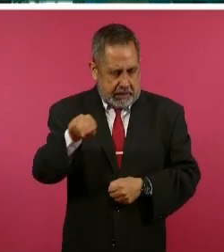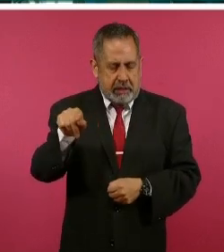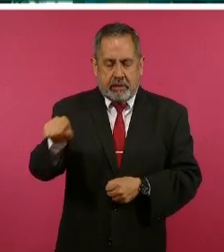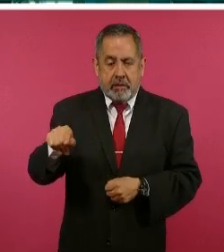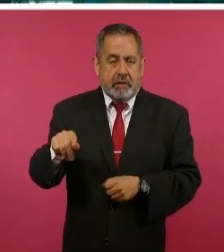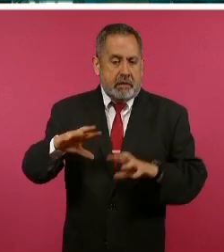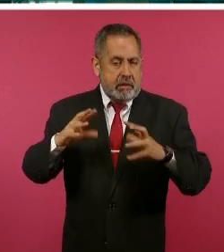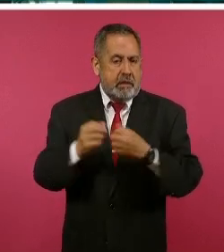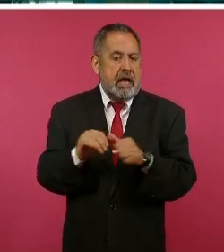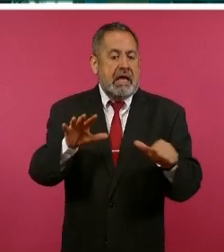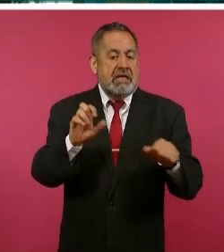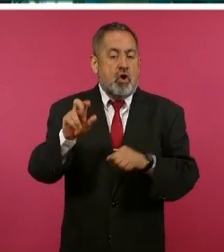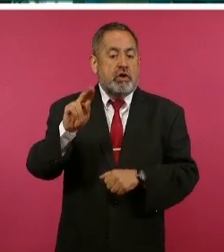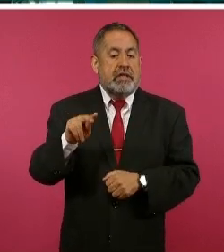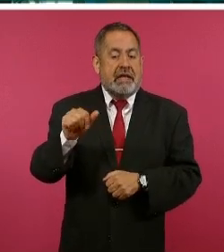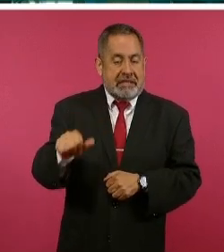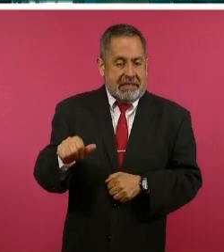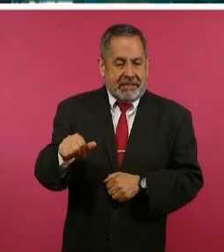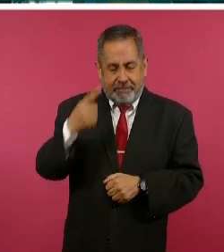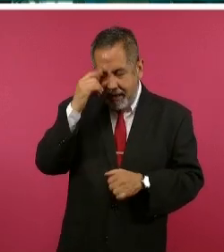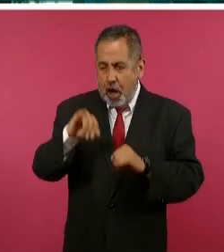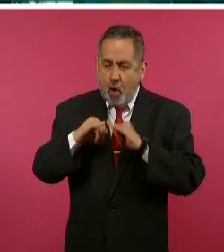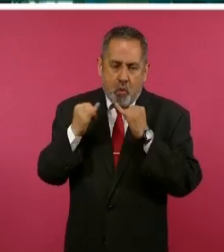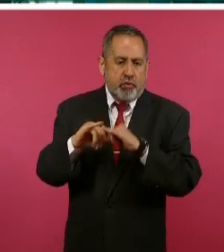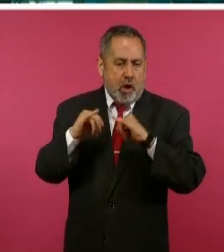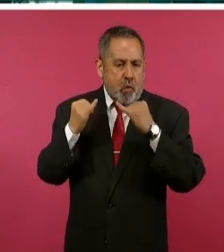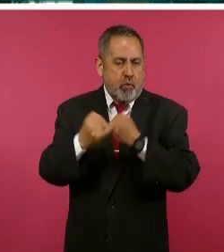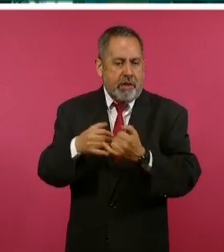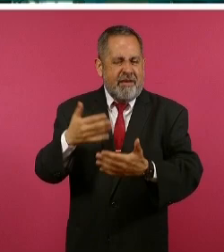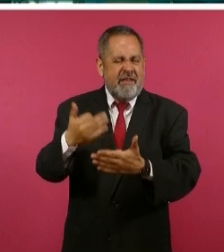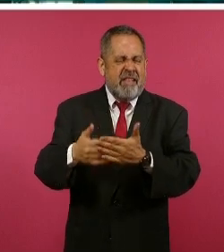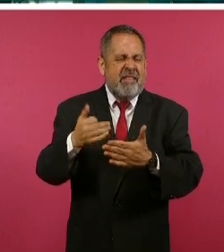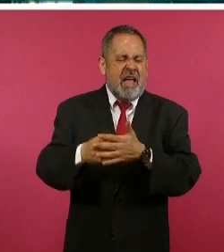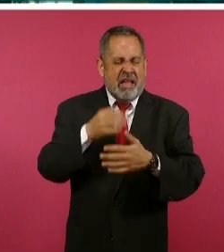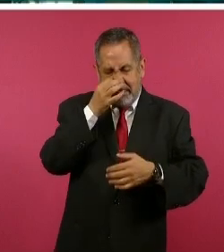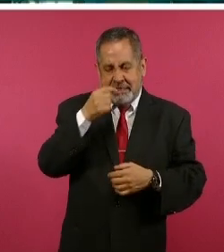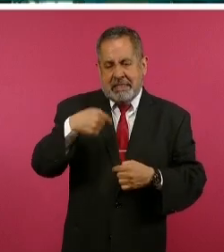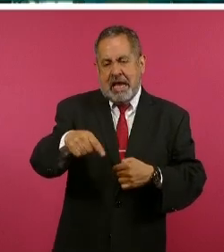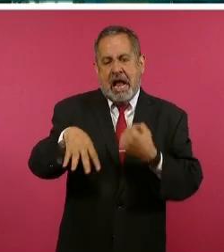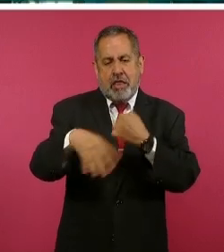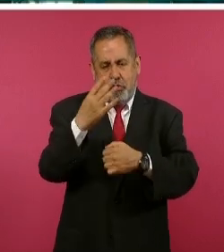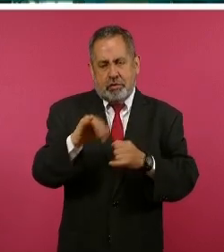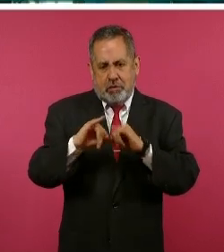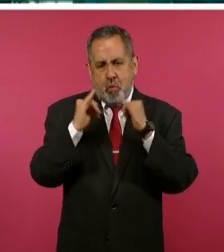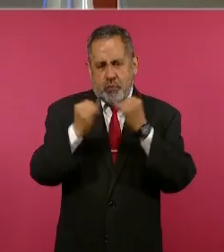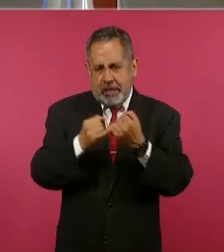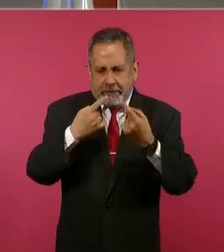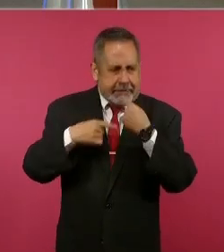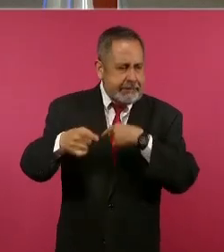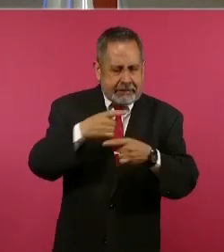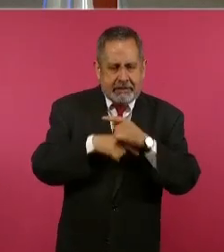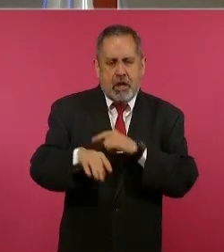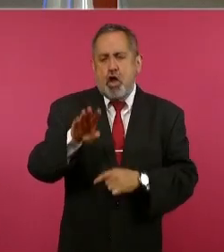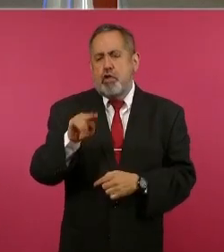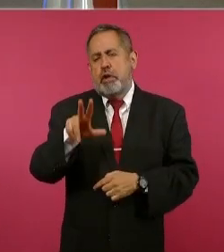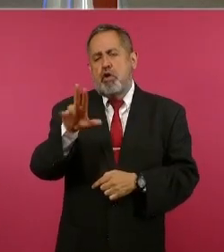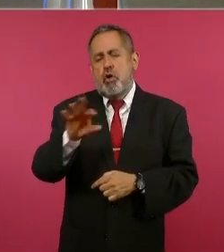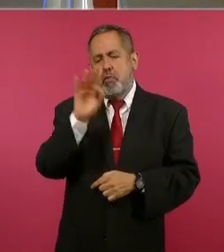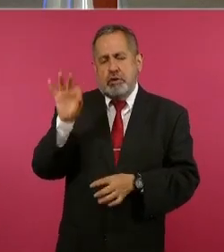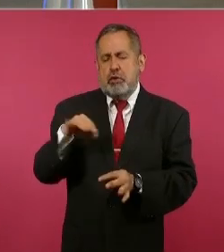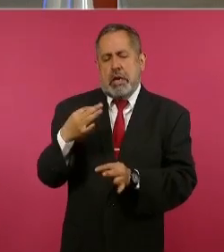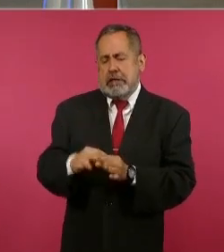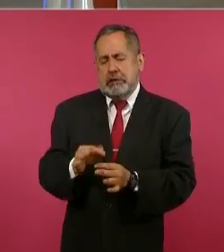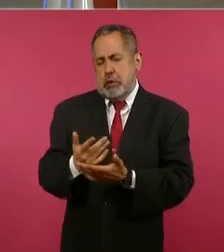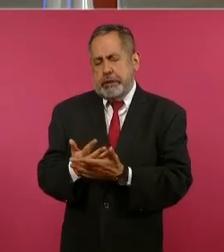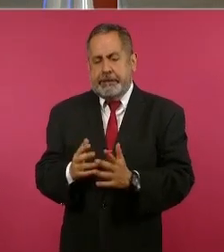686 asambleas de las 700 que vamos a realizar el resto de la semana, es decir, un 98% de